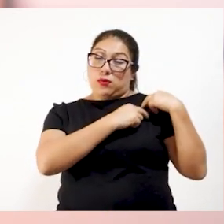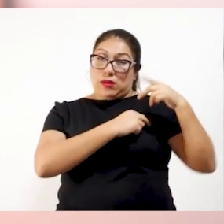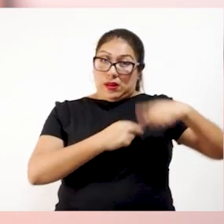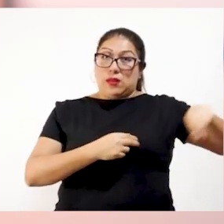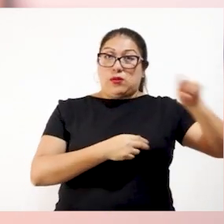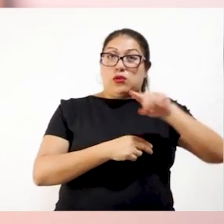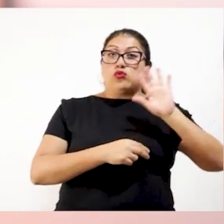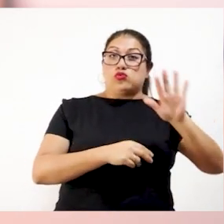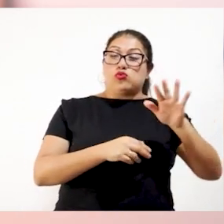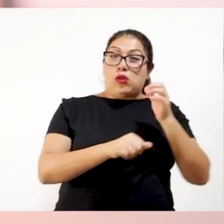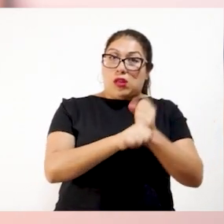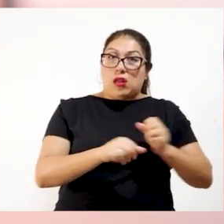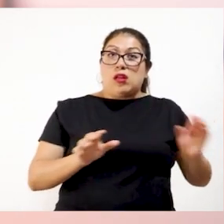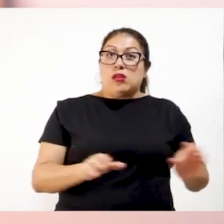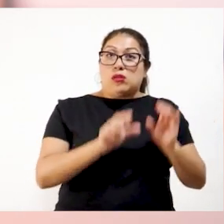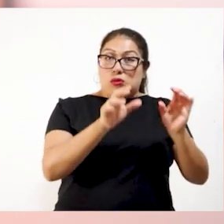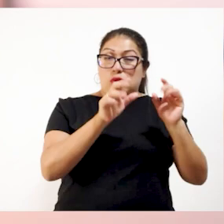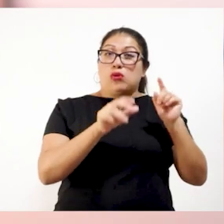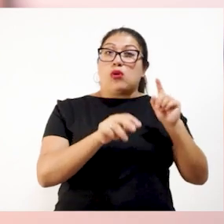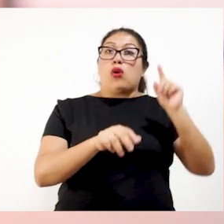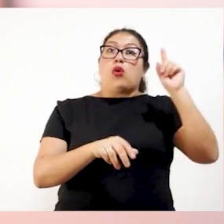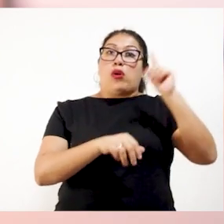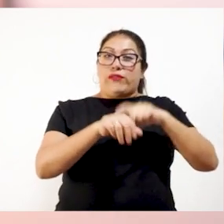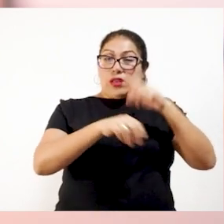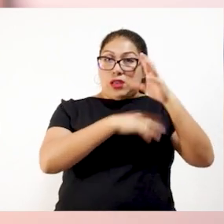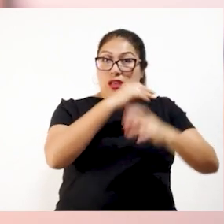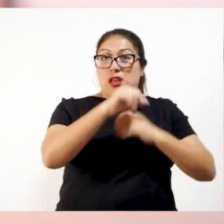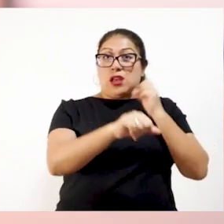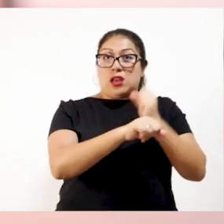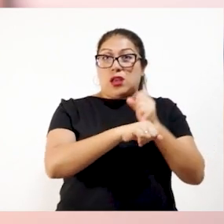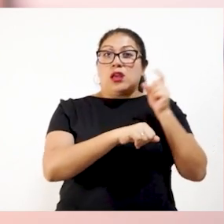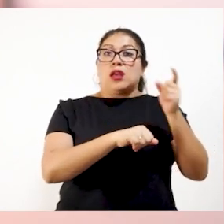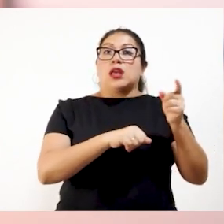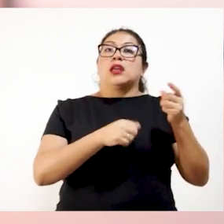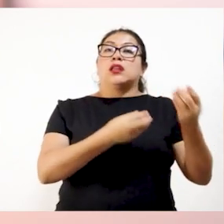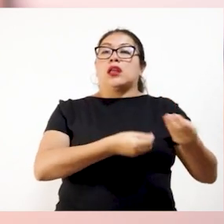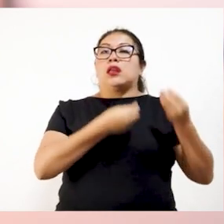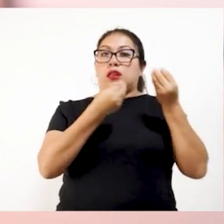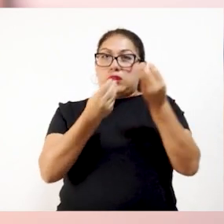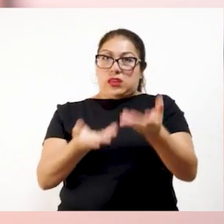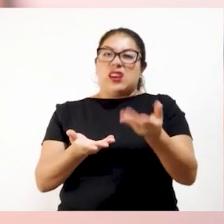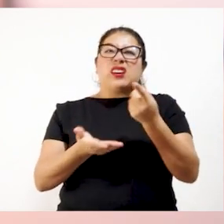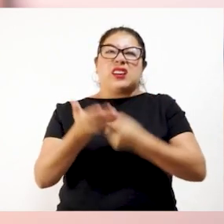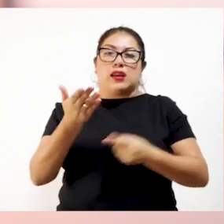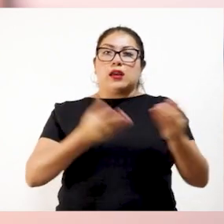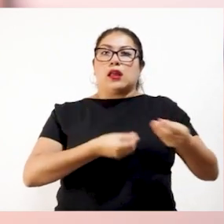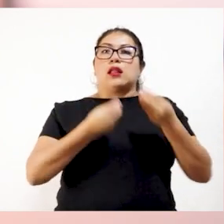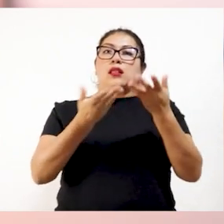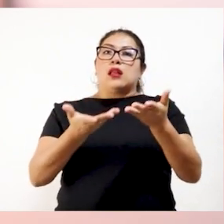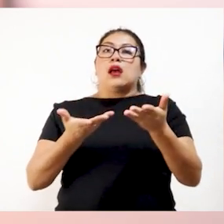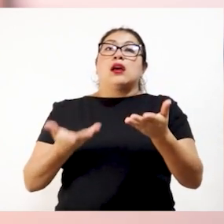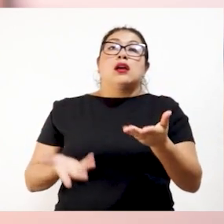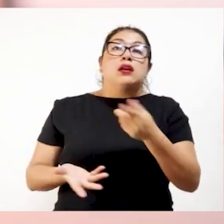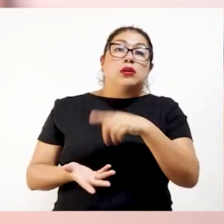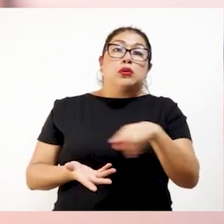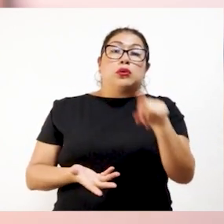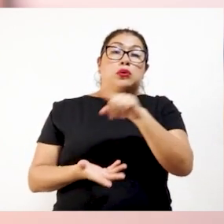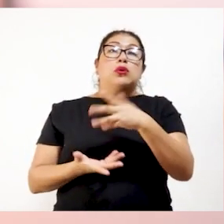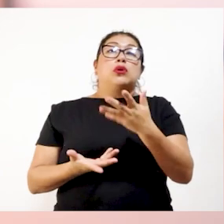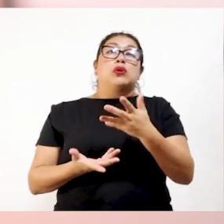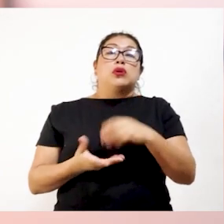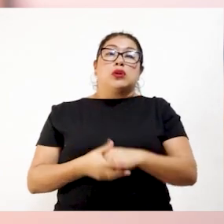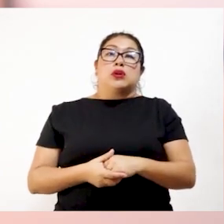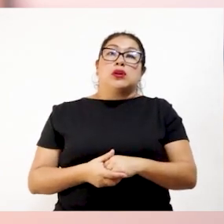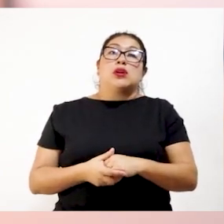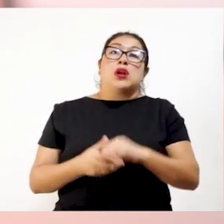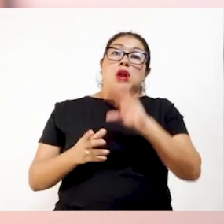tareas y sus acciones con carácter anual está la de poner a disposición de los miembros que forman